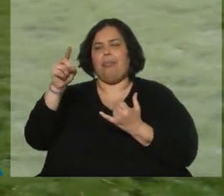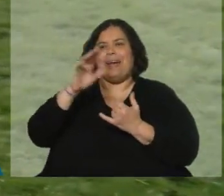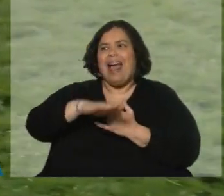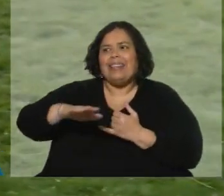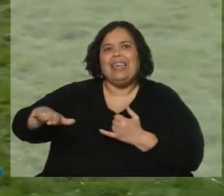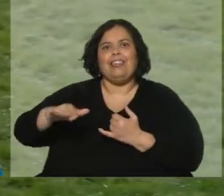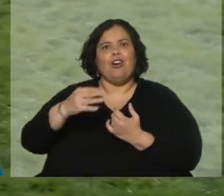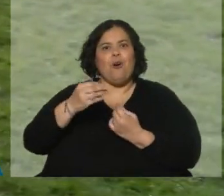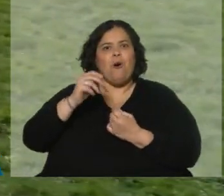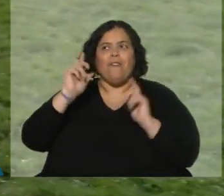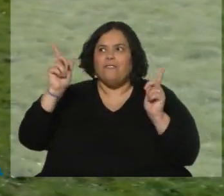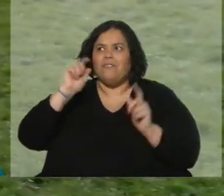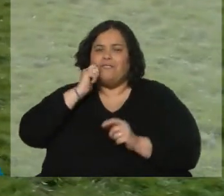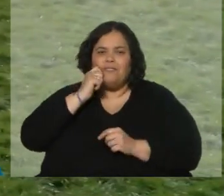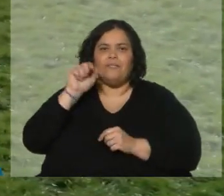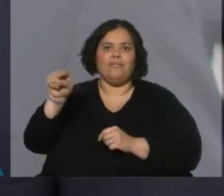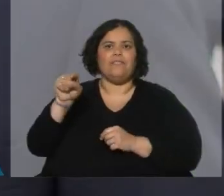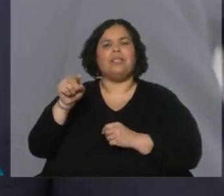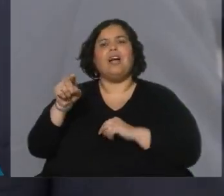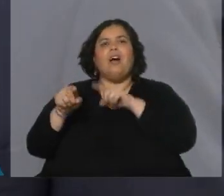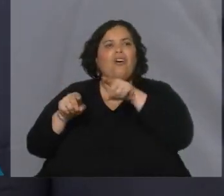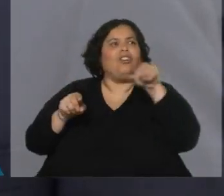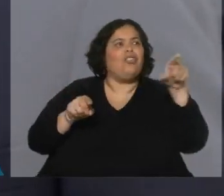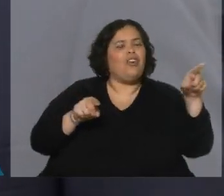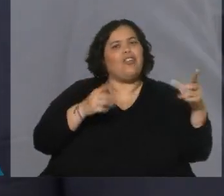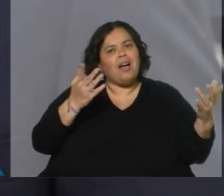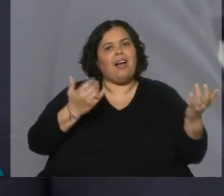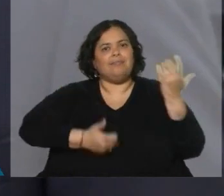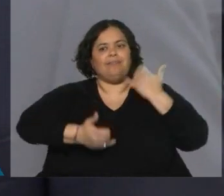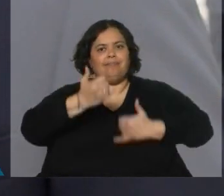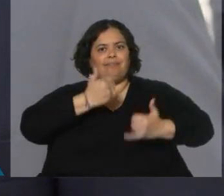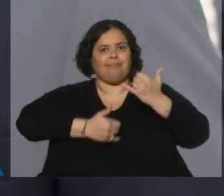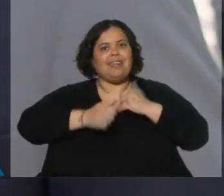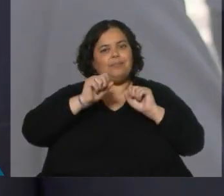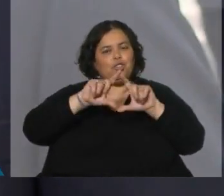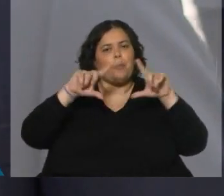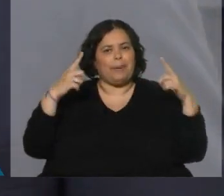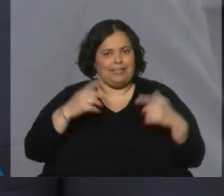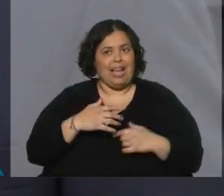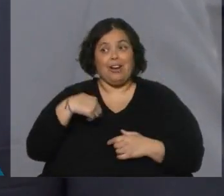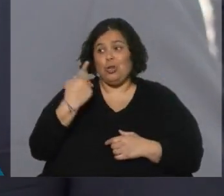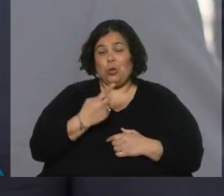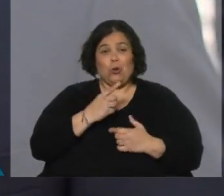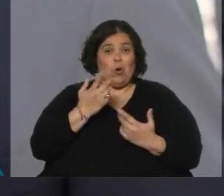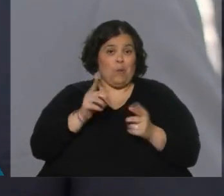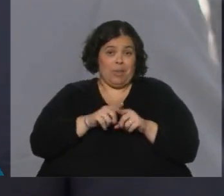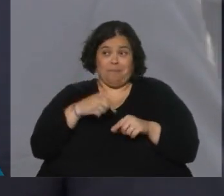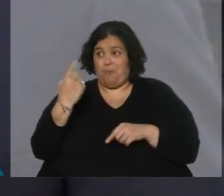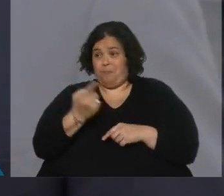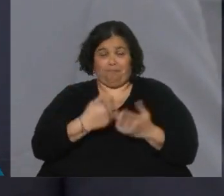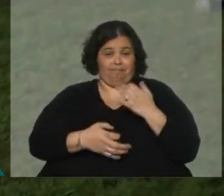niños que realmente impresiona mucho por ahí pasan este Generalmente las sorpresas que nosotros nos enteramos al mismo tiempo que la